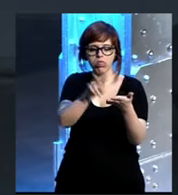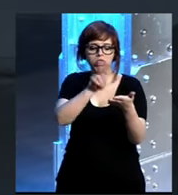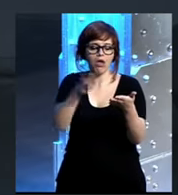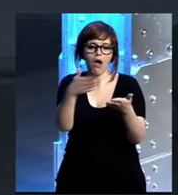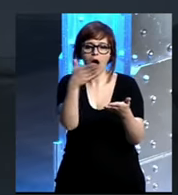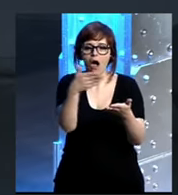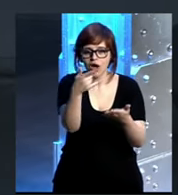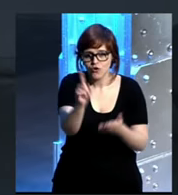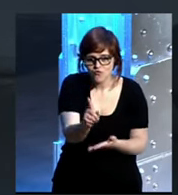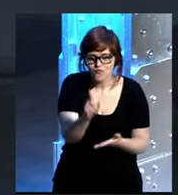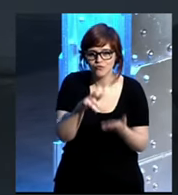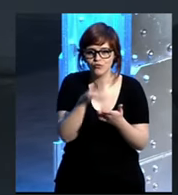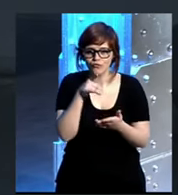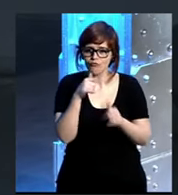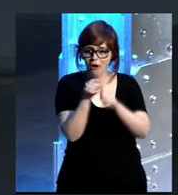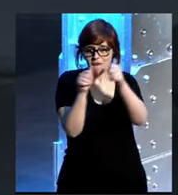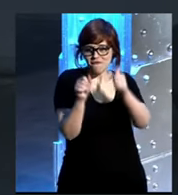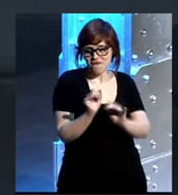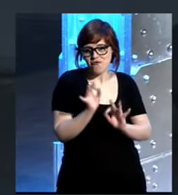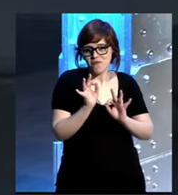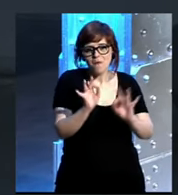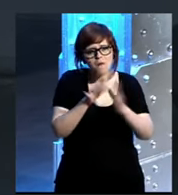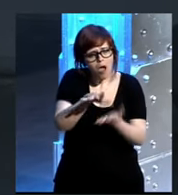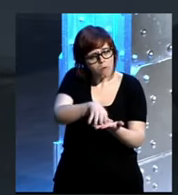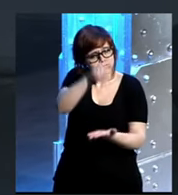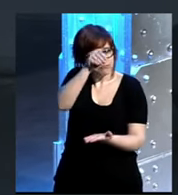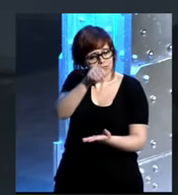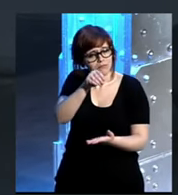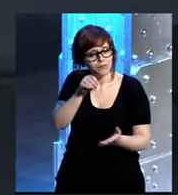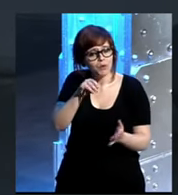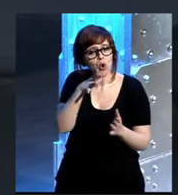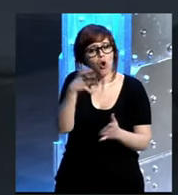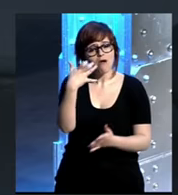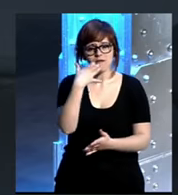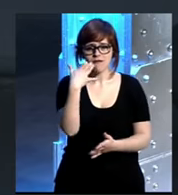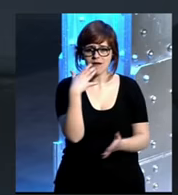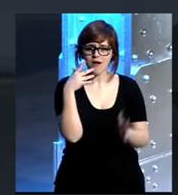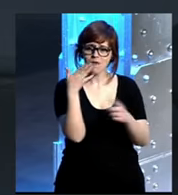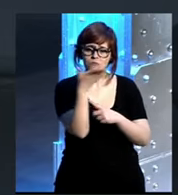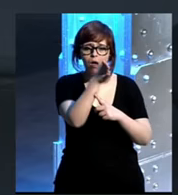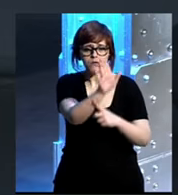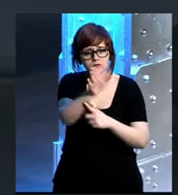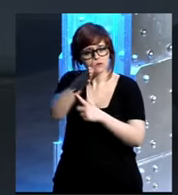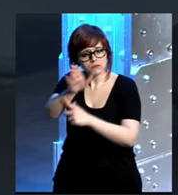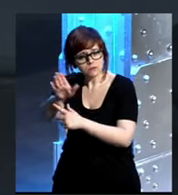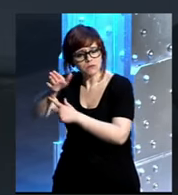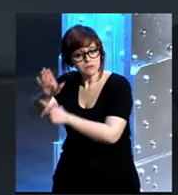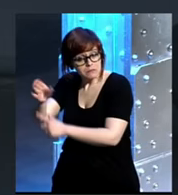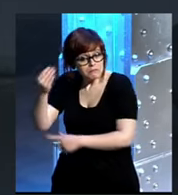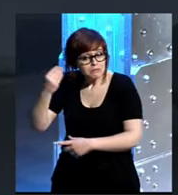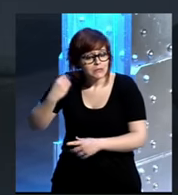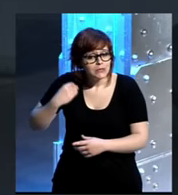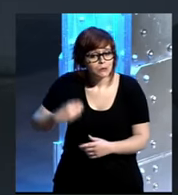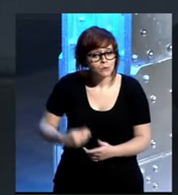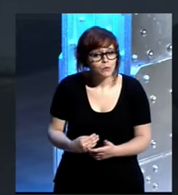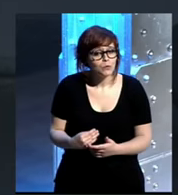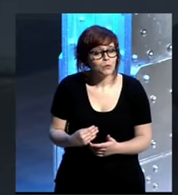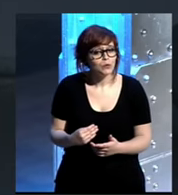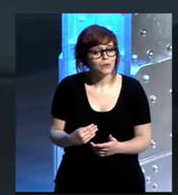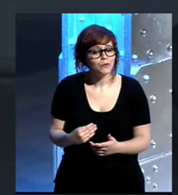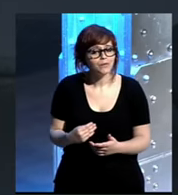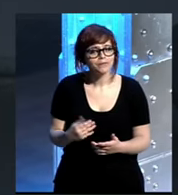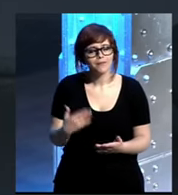libro, no de leer el libro. Pero hay muchísimos ejemplos donde lo que estamos intentando es que ese tipo de ejemplo,